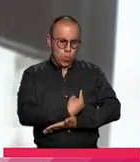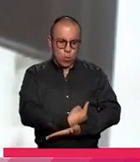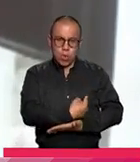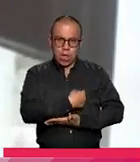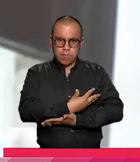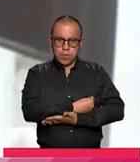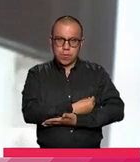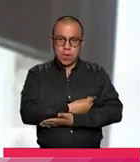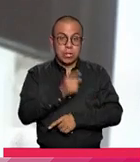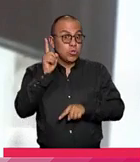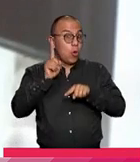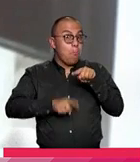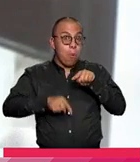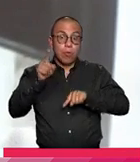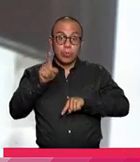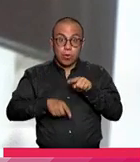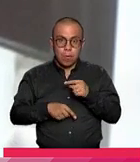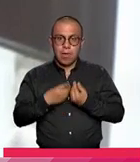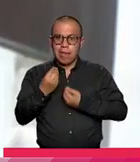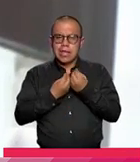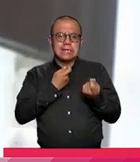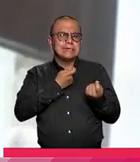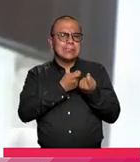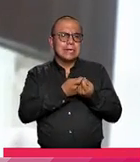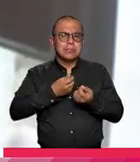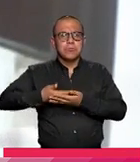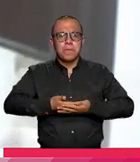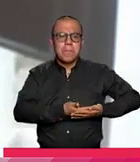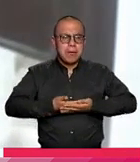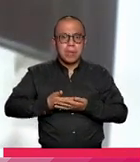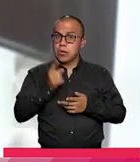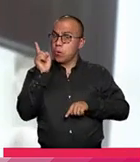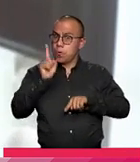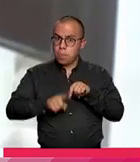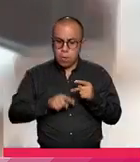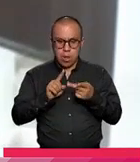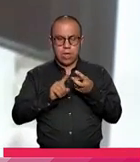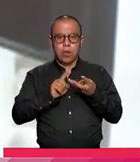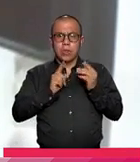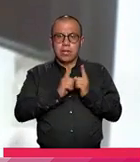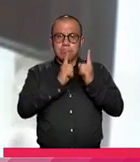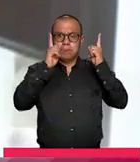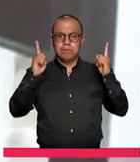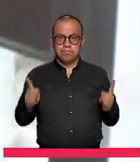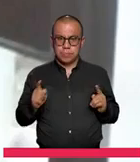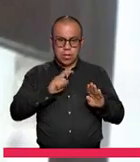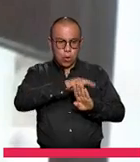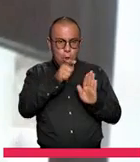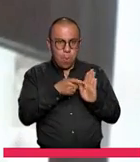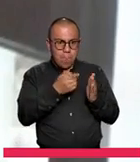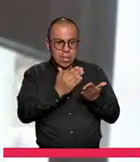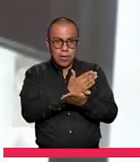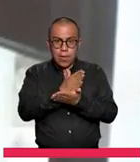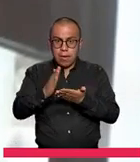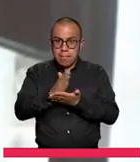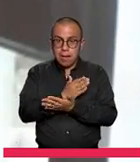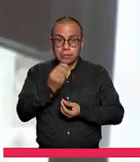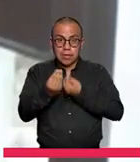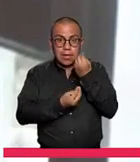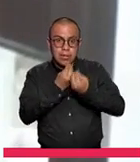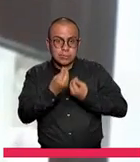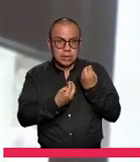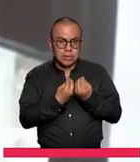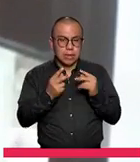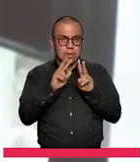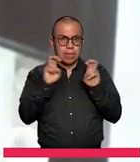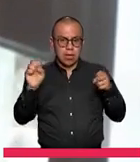materna, que yo no lo puedo lactar, que no me puedo acercar a mi bebé, que debe estar aislado y yo también debo estar aislada en caso de que te presente